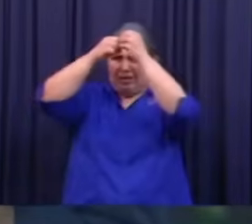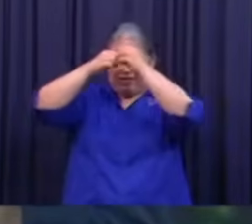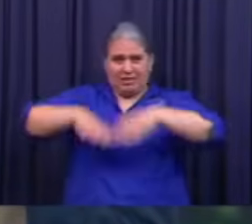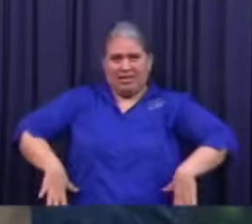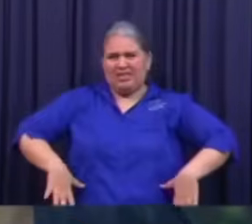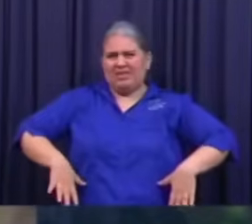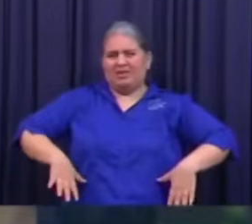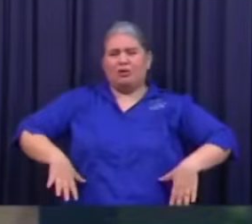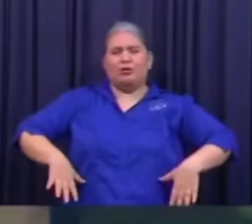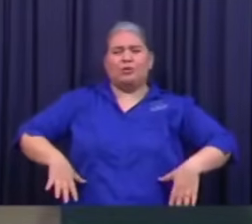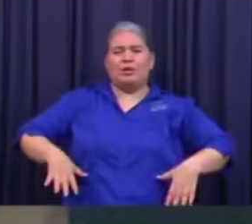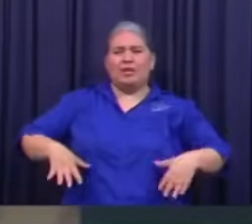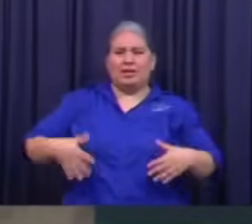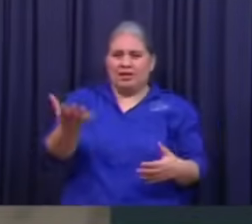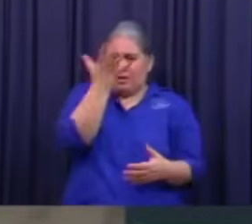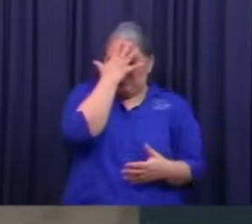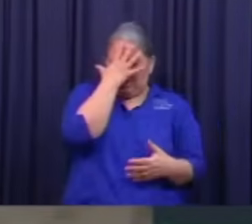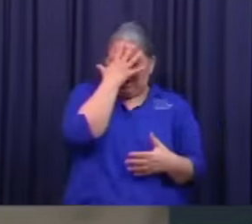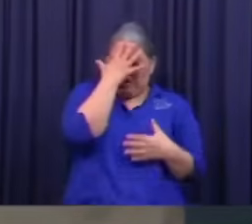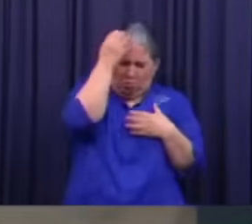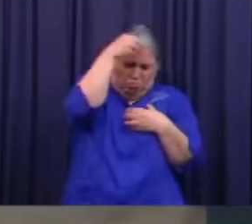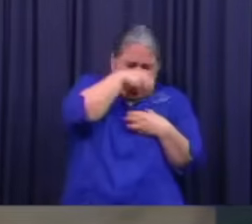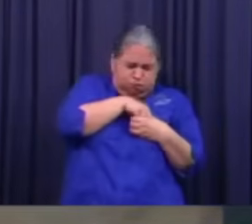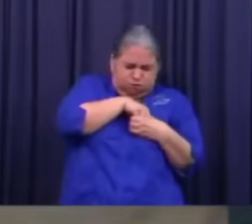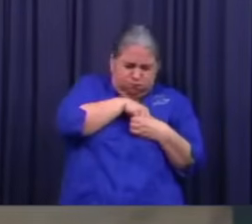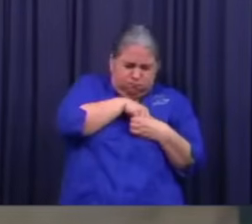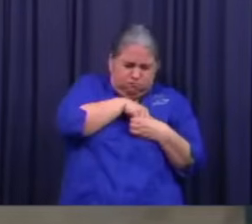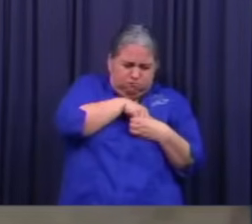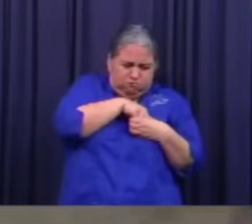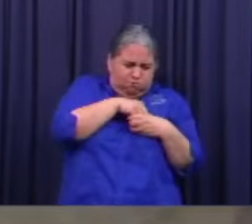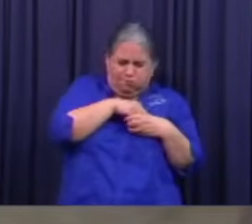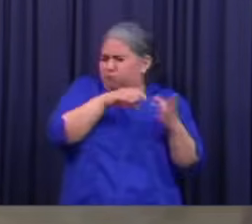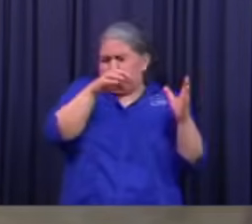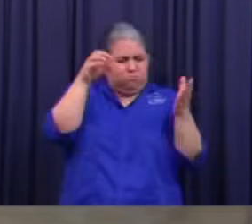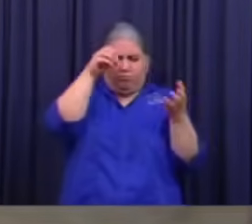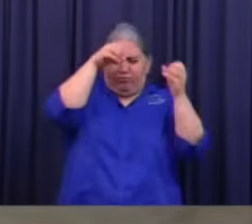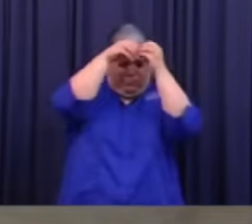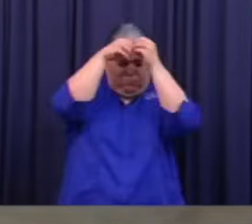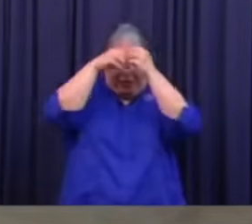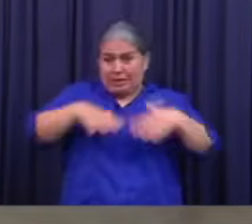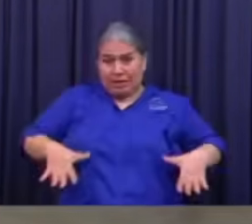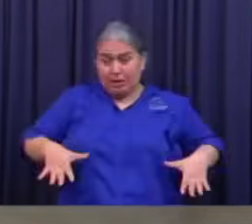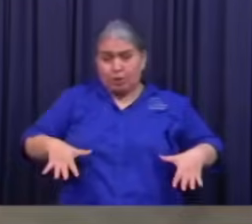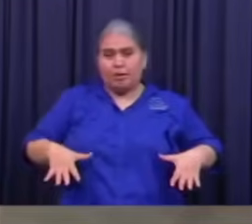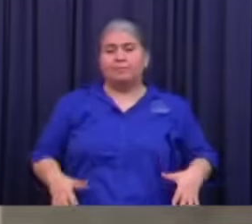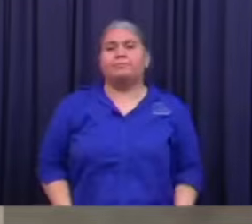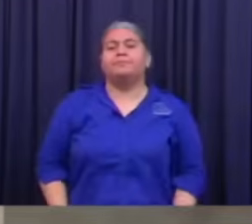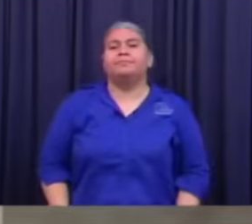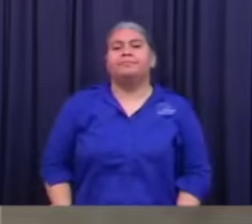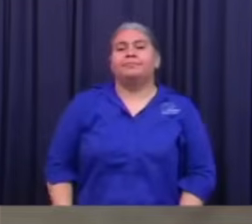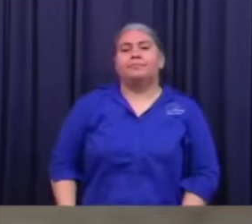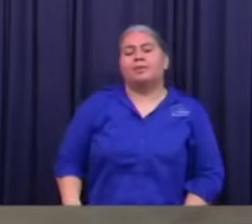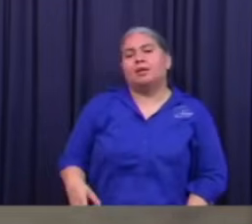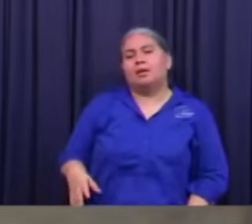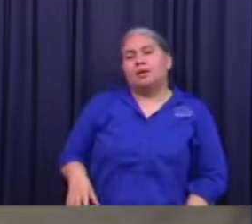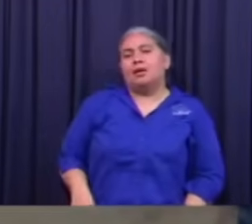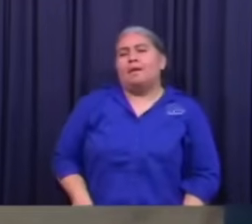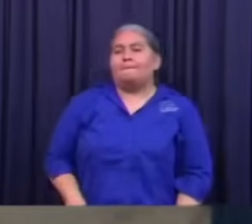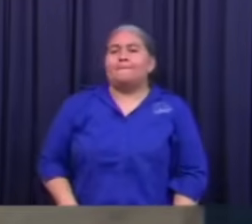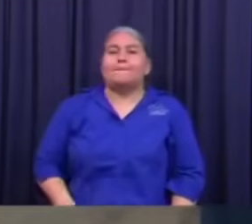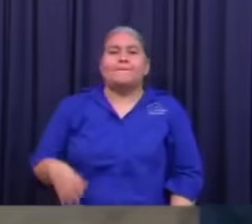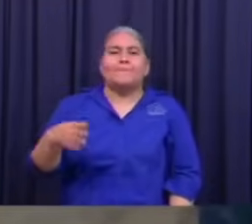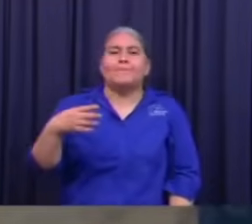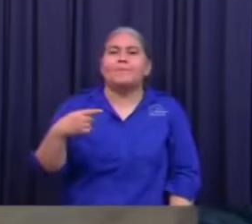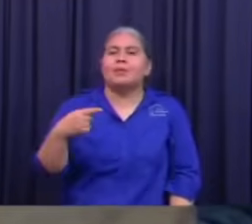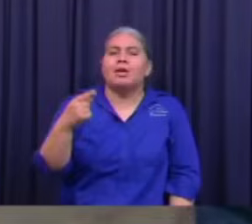aquellas cosas que viven en nosotros que no son buenas porque hermano Discúlpeme no estoy tratando de molestar a nadie